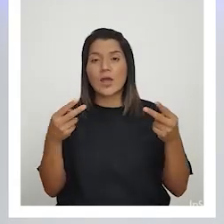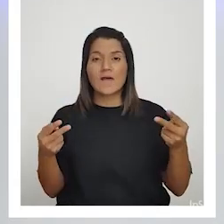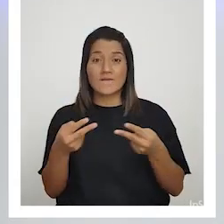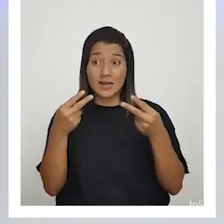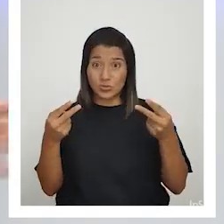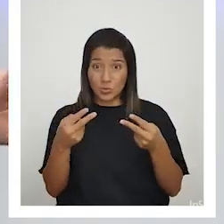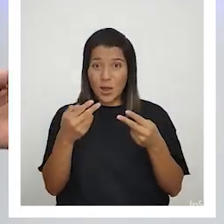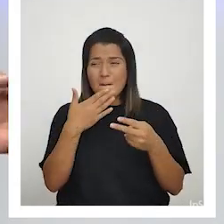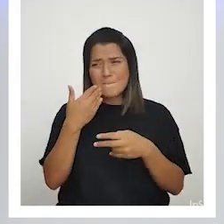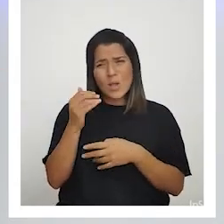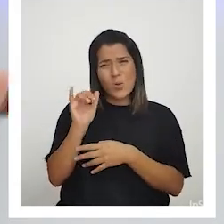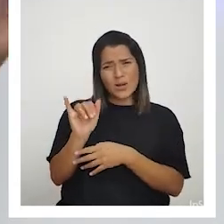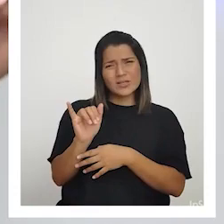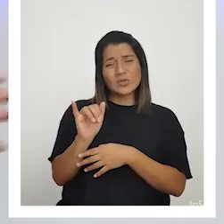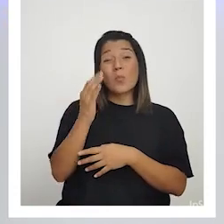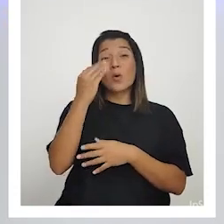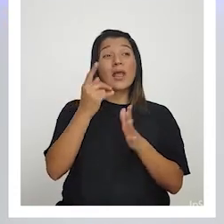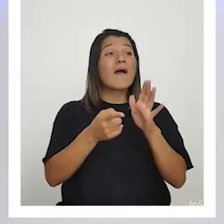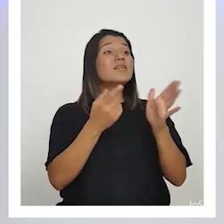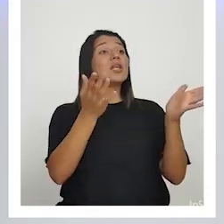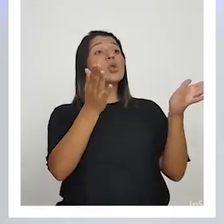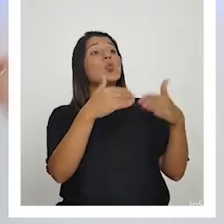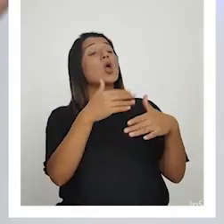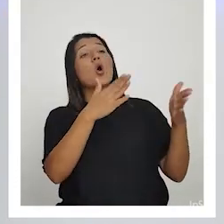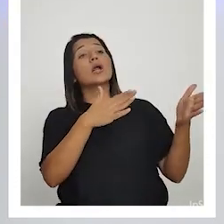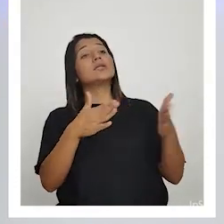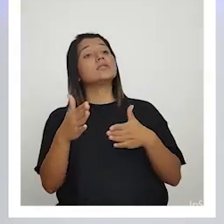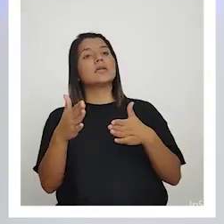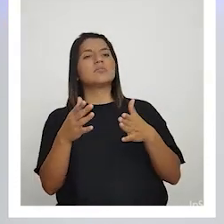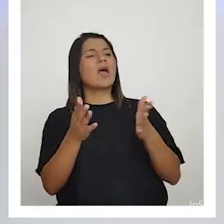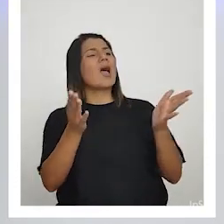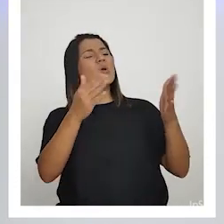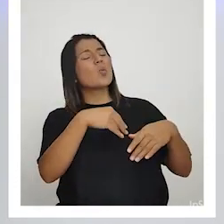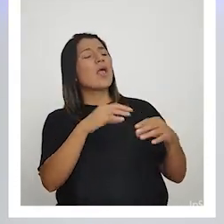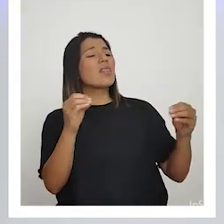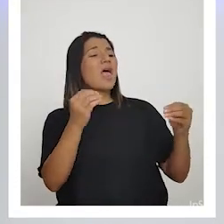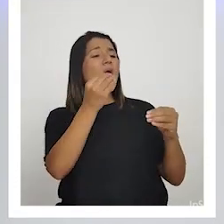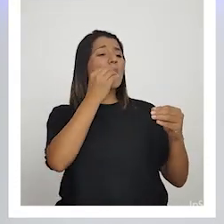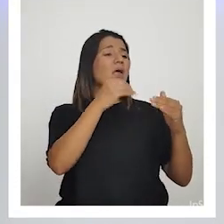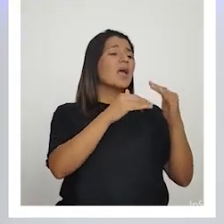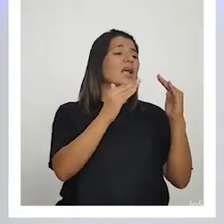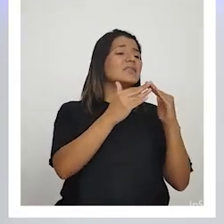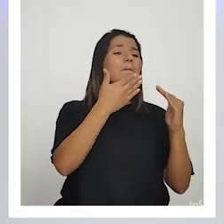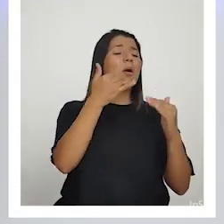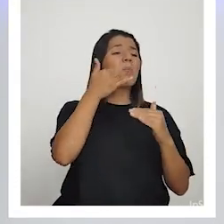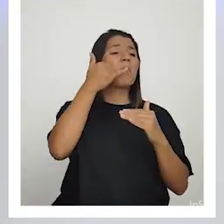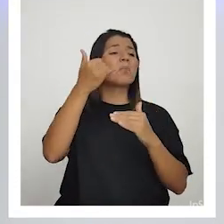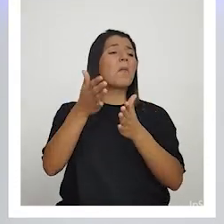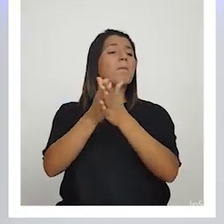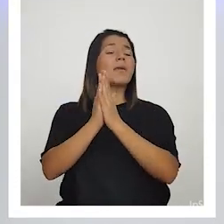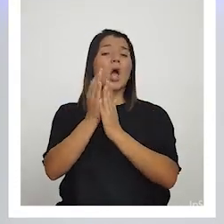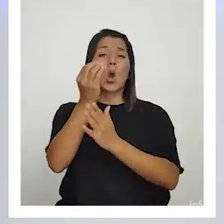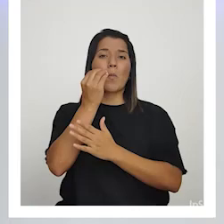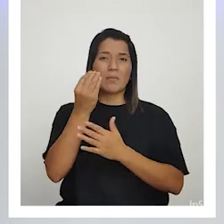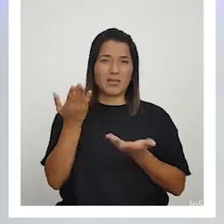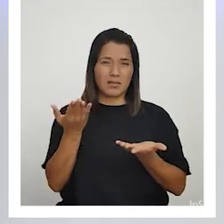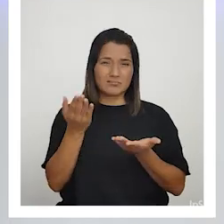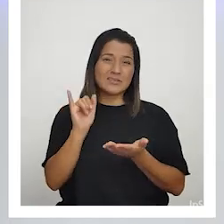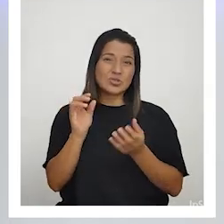planificación, bueno, no hay nada en casa, pidamos comida o mandemos a traer lo más fácil, ¿verdad? Entonces es mucho de